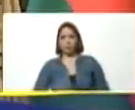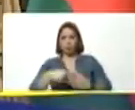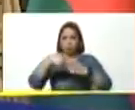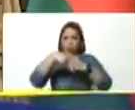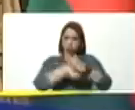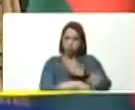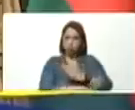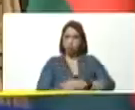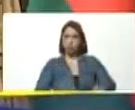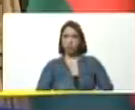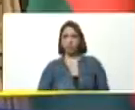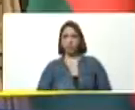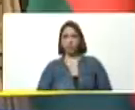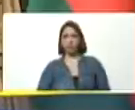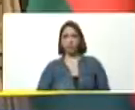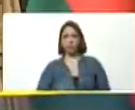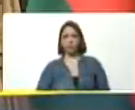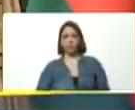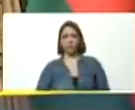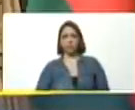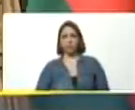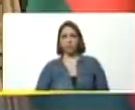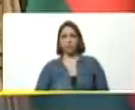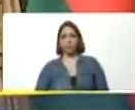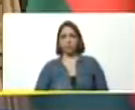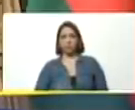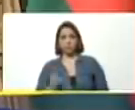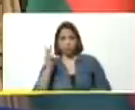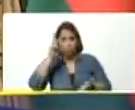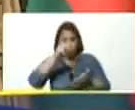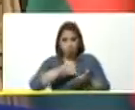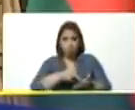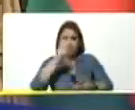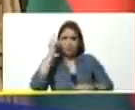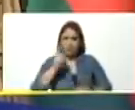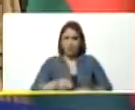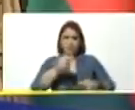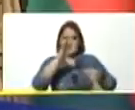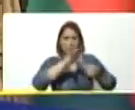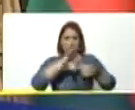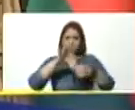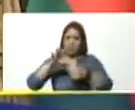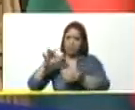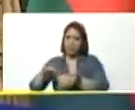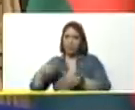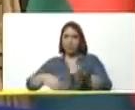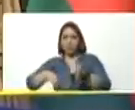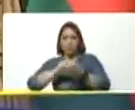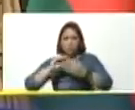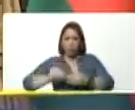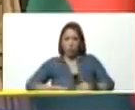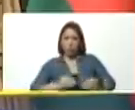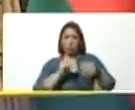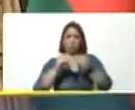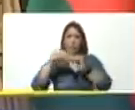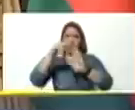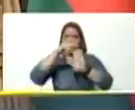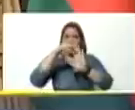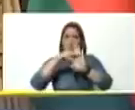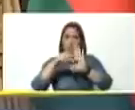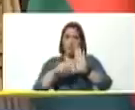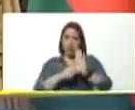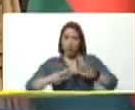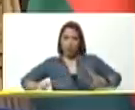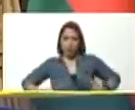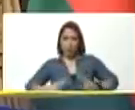profundas, ir a cultivar, retomar los niveles de